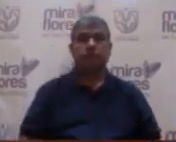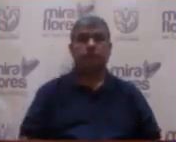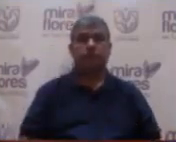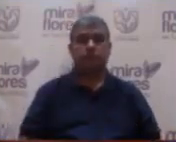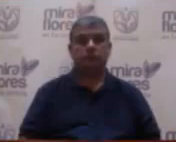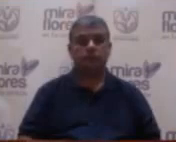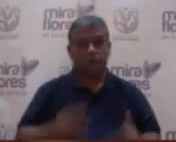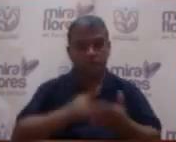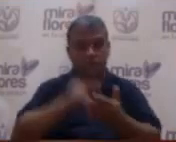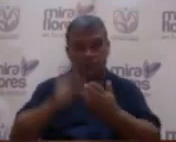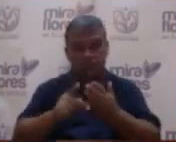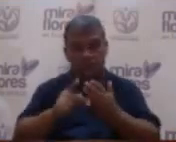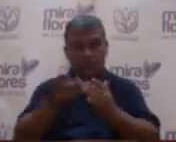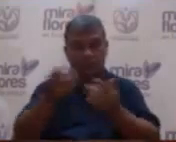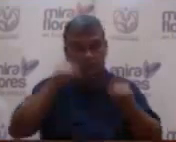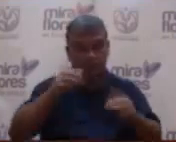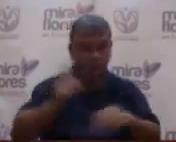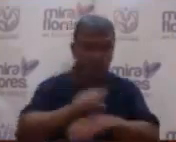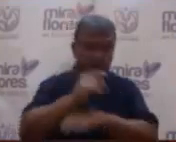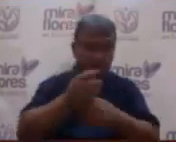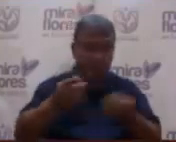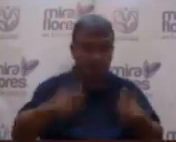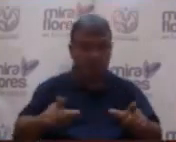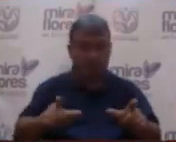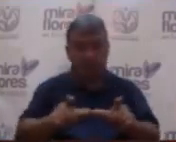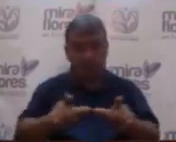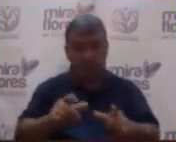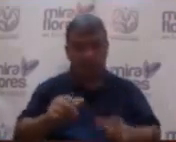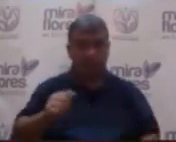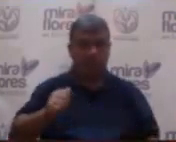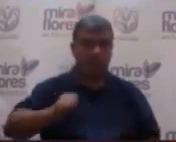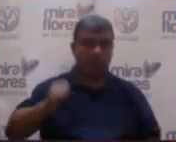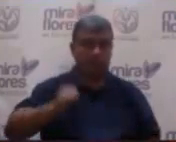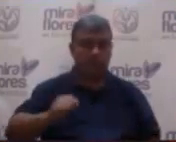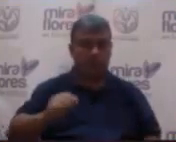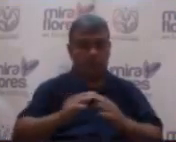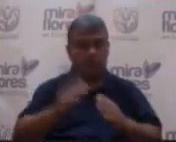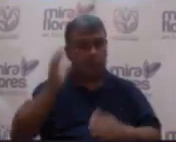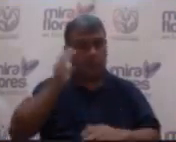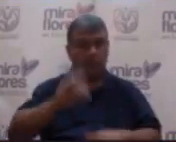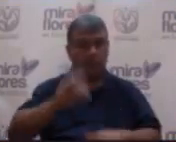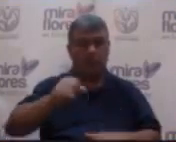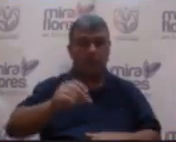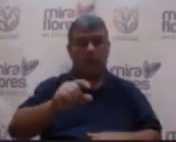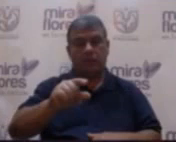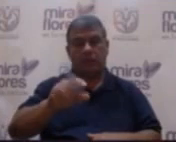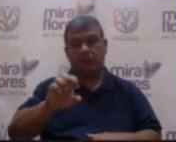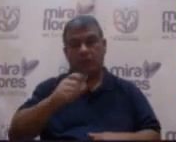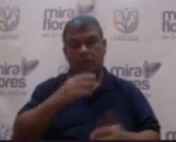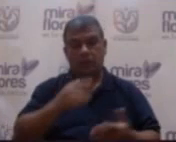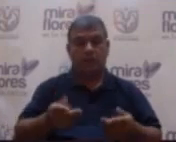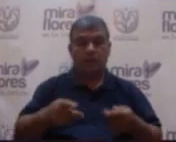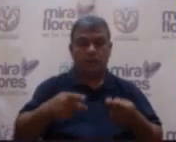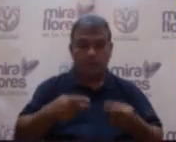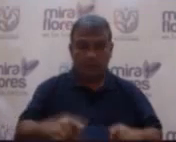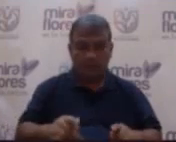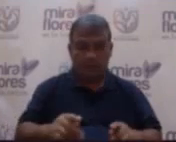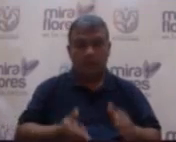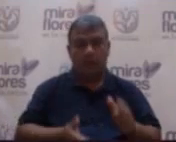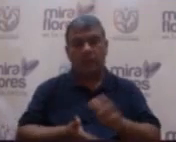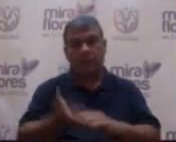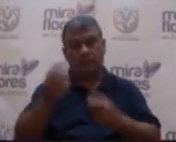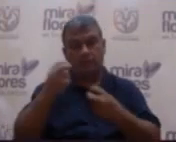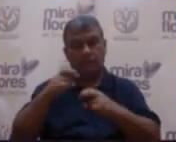Proyecto de acuerdo de consejo que aprueba la licencia del alcalde de Miraflores, Jorge Vicente Martín Muñoz Wells, y autoriza su viaje a la